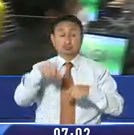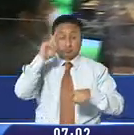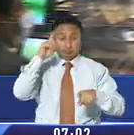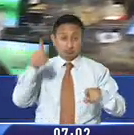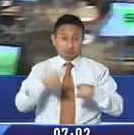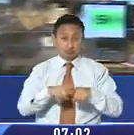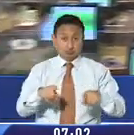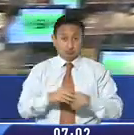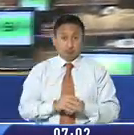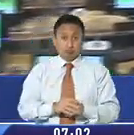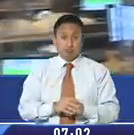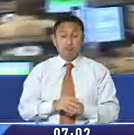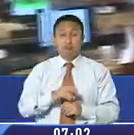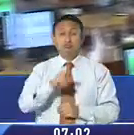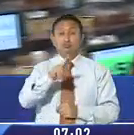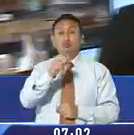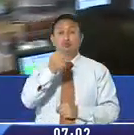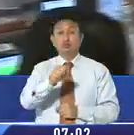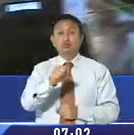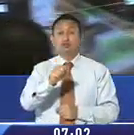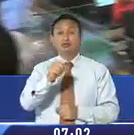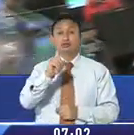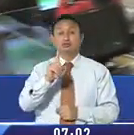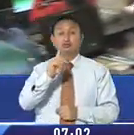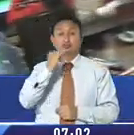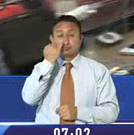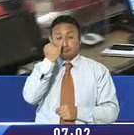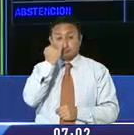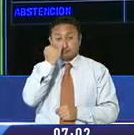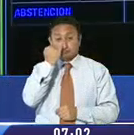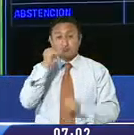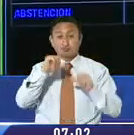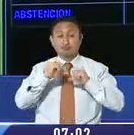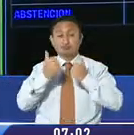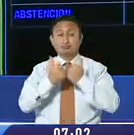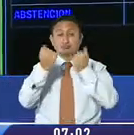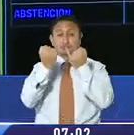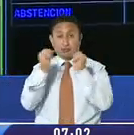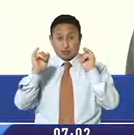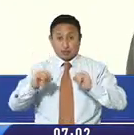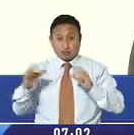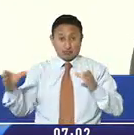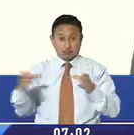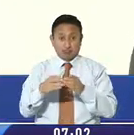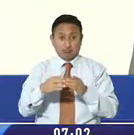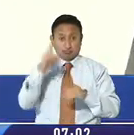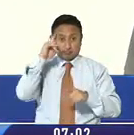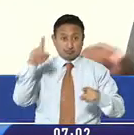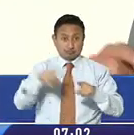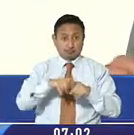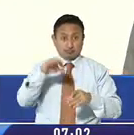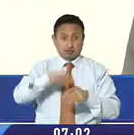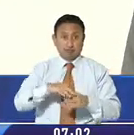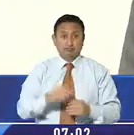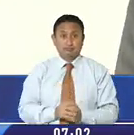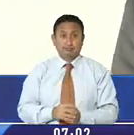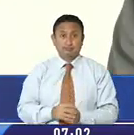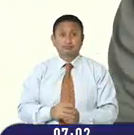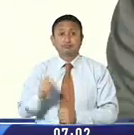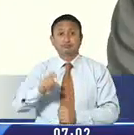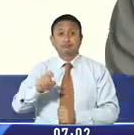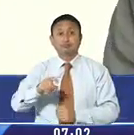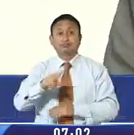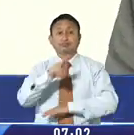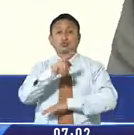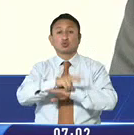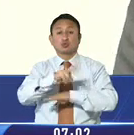UNES, Pachacuti, Izquierda Democrática y algunos asambleístas independientes. Es necesario que la superintendenta venga acá a